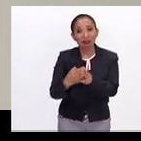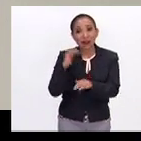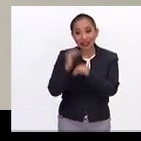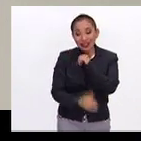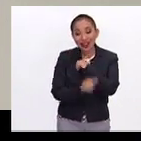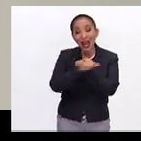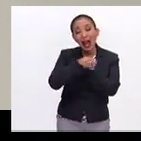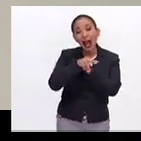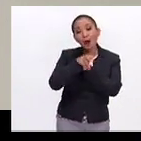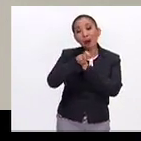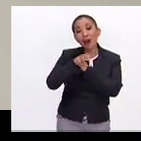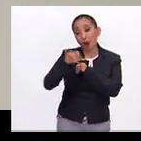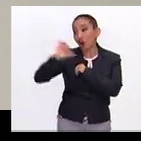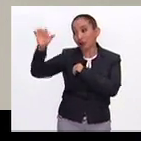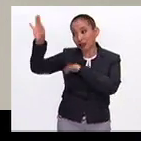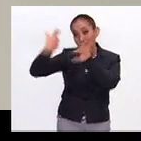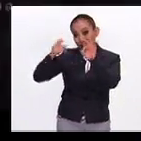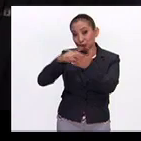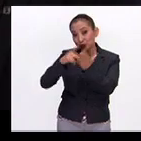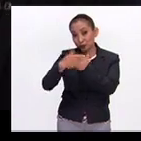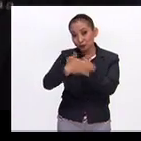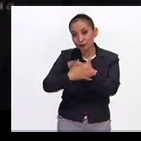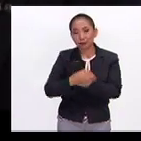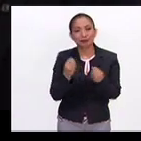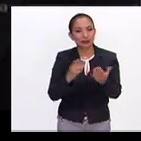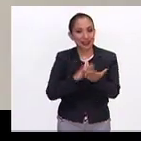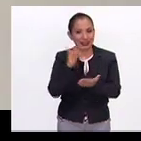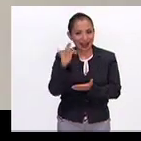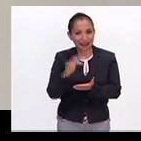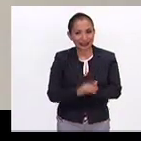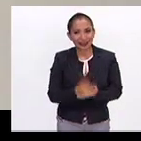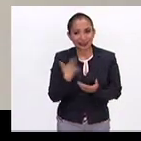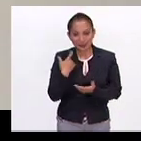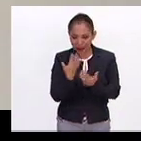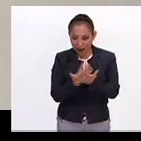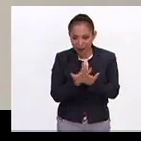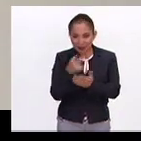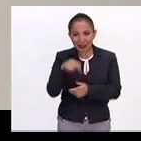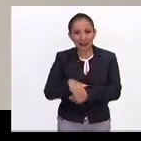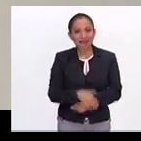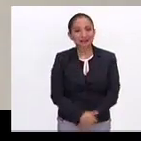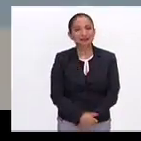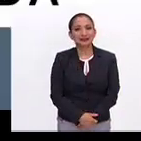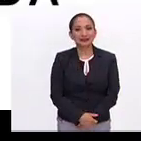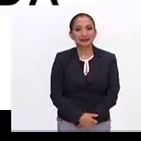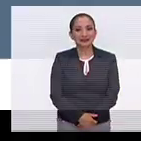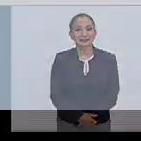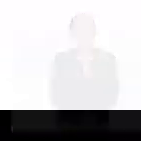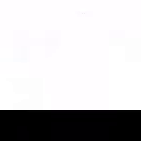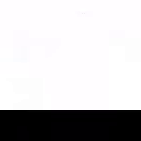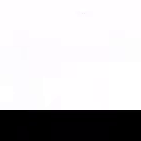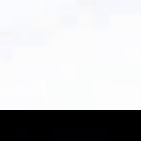termine Ai Weiwei, tenemos otros grandes proyectos. Muchísimas gracias. Los esperamos aquí. Gracias.